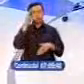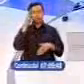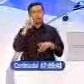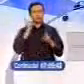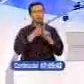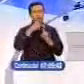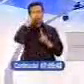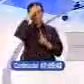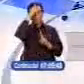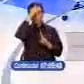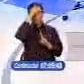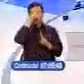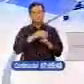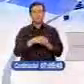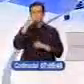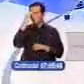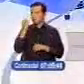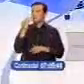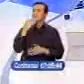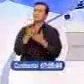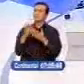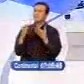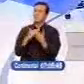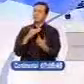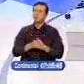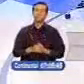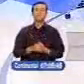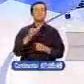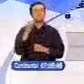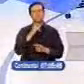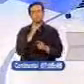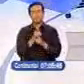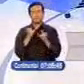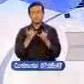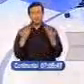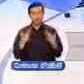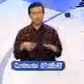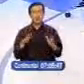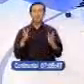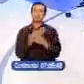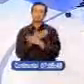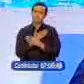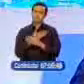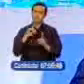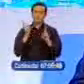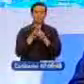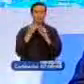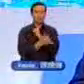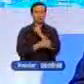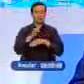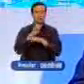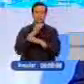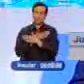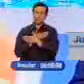Perú lo tenía. Buenos días, Carlos, gracias por la invitación. Efectivamente, el que hoy creo que hay que felicitarnos primero como país,